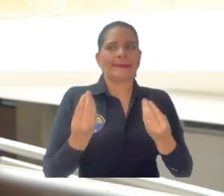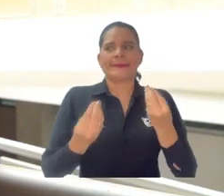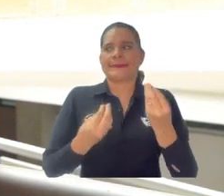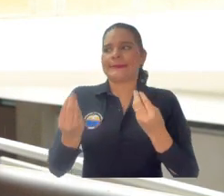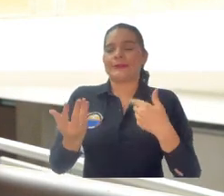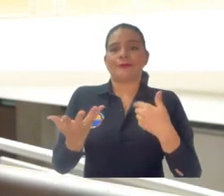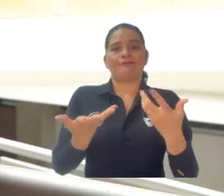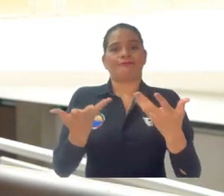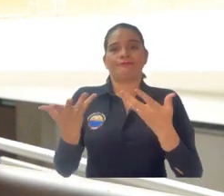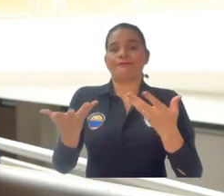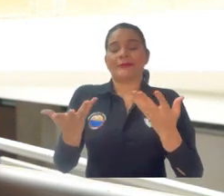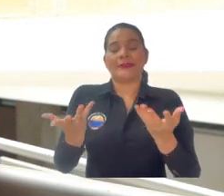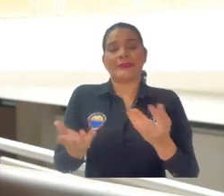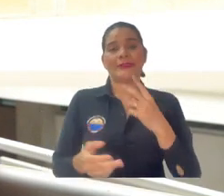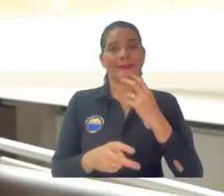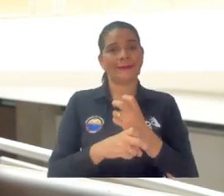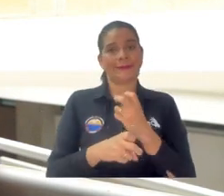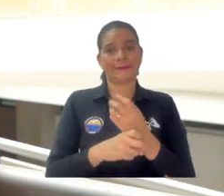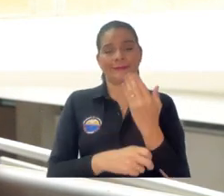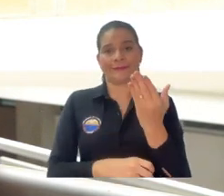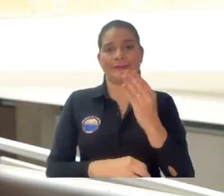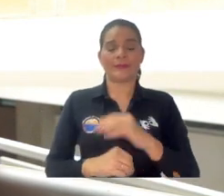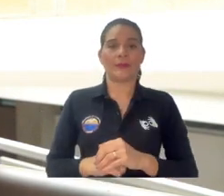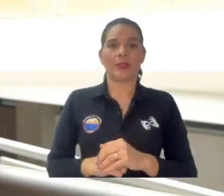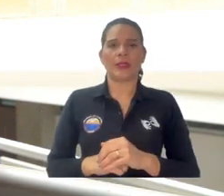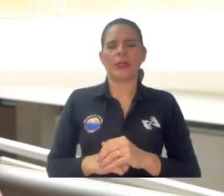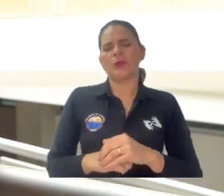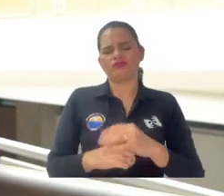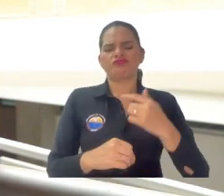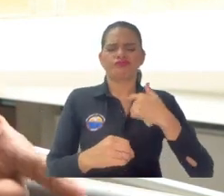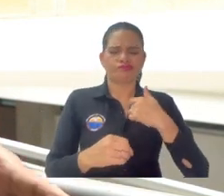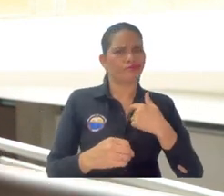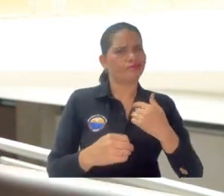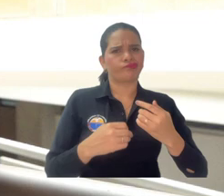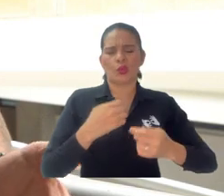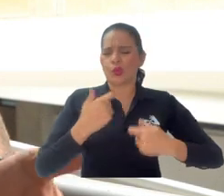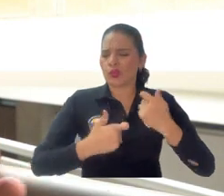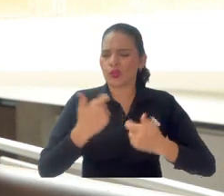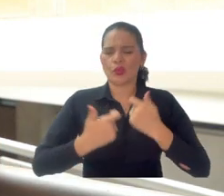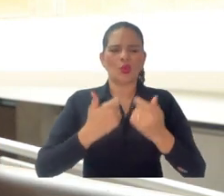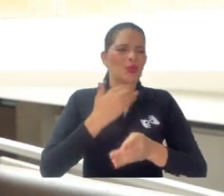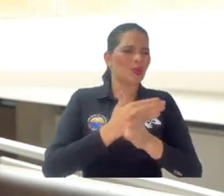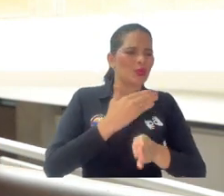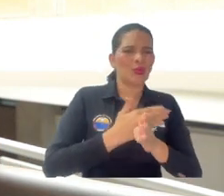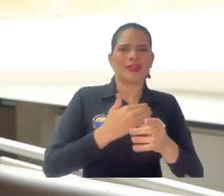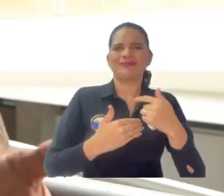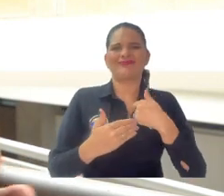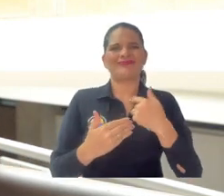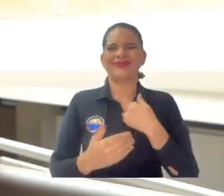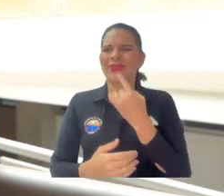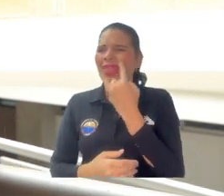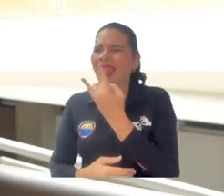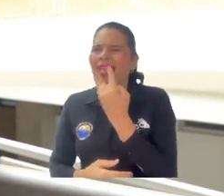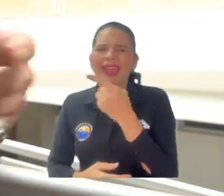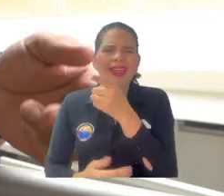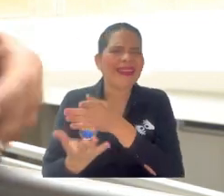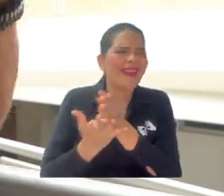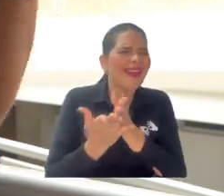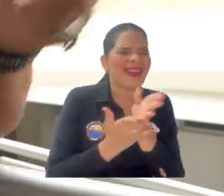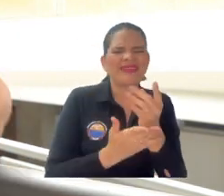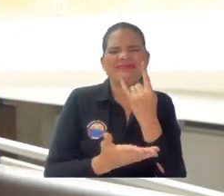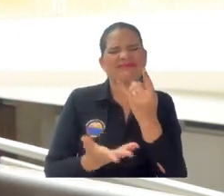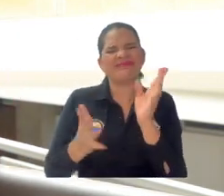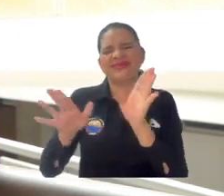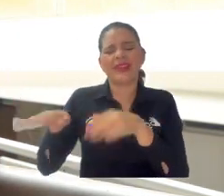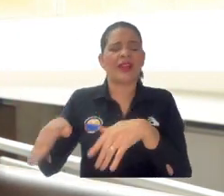pagar, entonces que tenía que estudiar otra cosa. Entonces, mi vida empezó a transcurrir, pues yo ya no quería otra cosa, muchas cosas no me llamaban la atención, pues